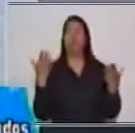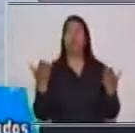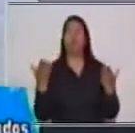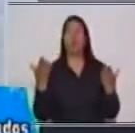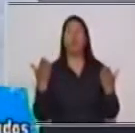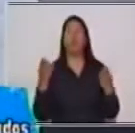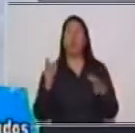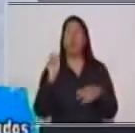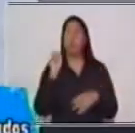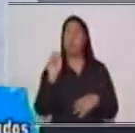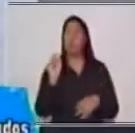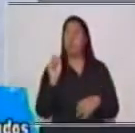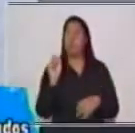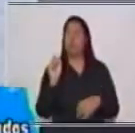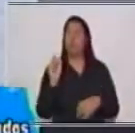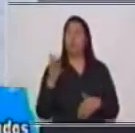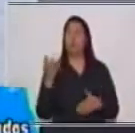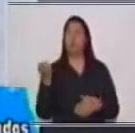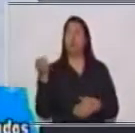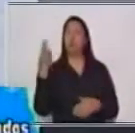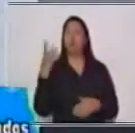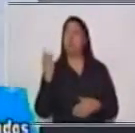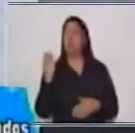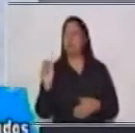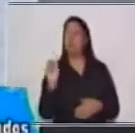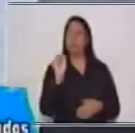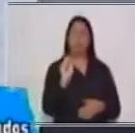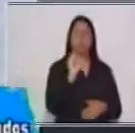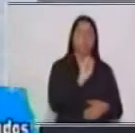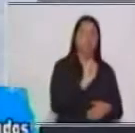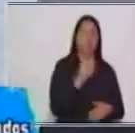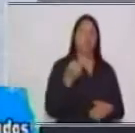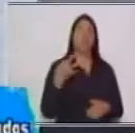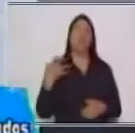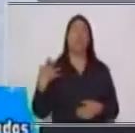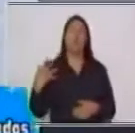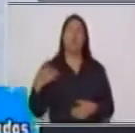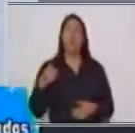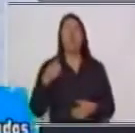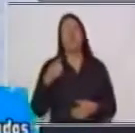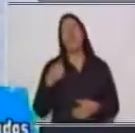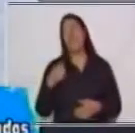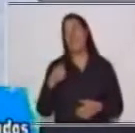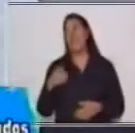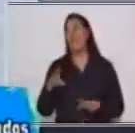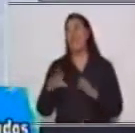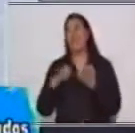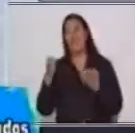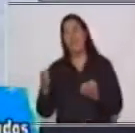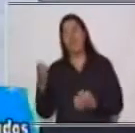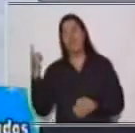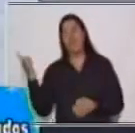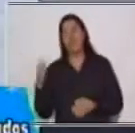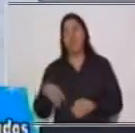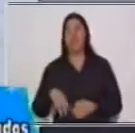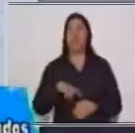el punto? Muy bien, corro un espacio. Entonces ahorita tengo de